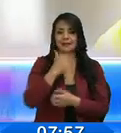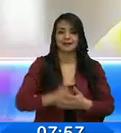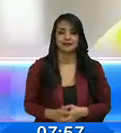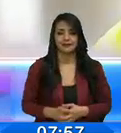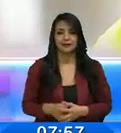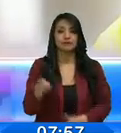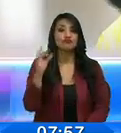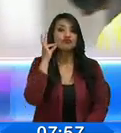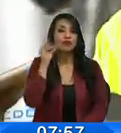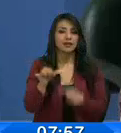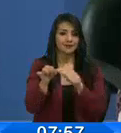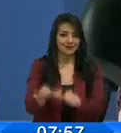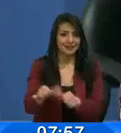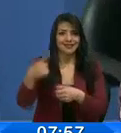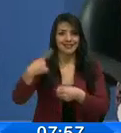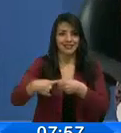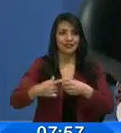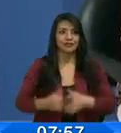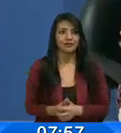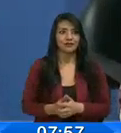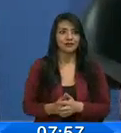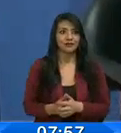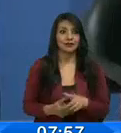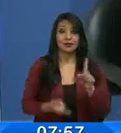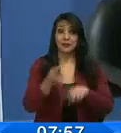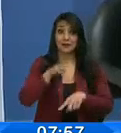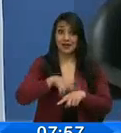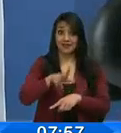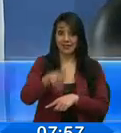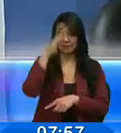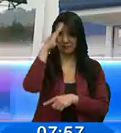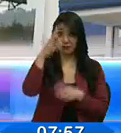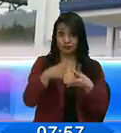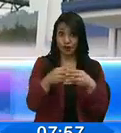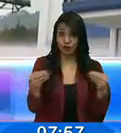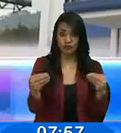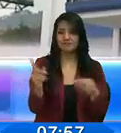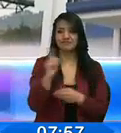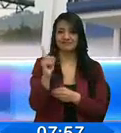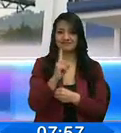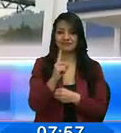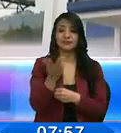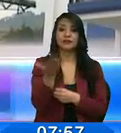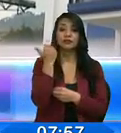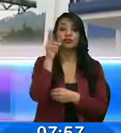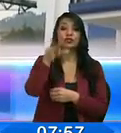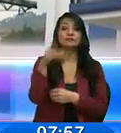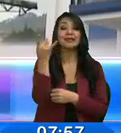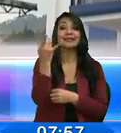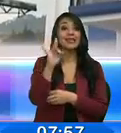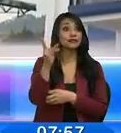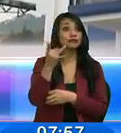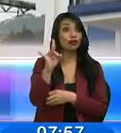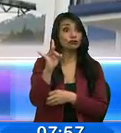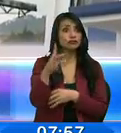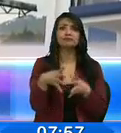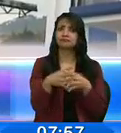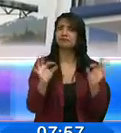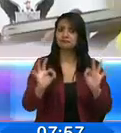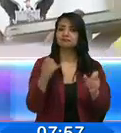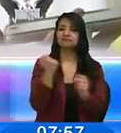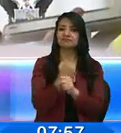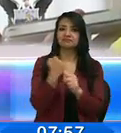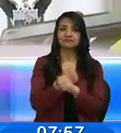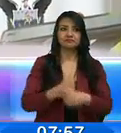la denunciante vive aquí en Quito. Este no es el único caso resuelto por la DINASED. Las cifras del 2018 dan cuenta de su